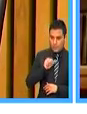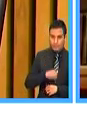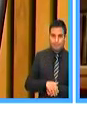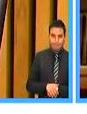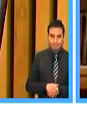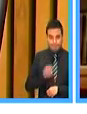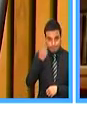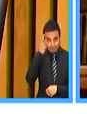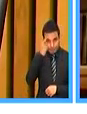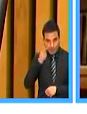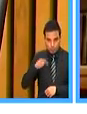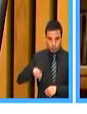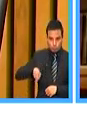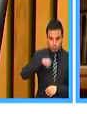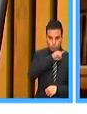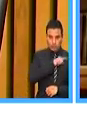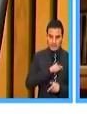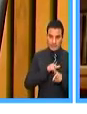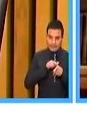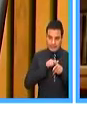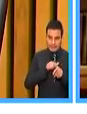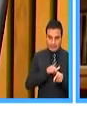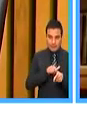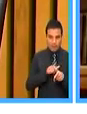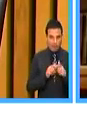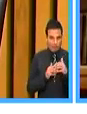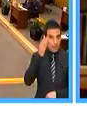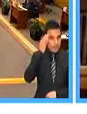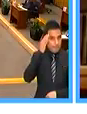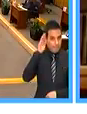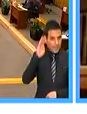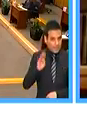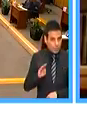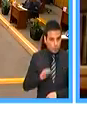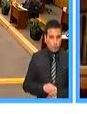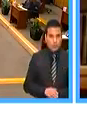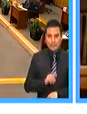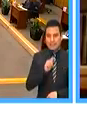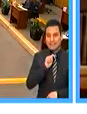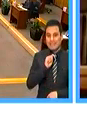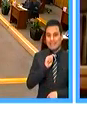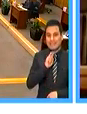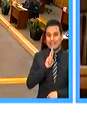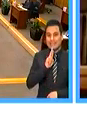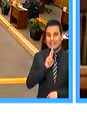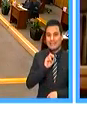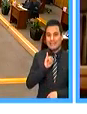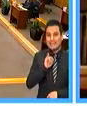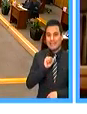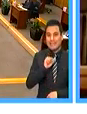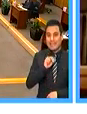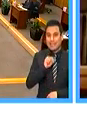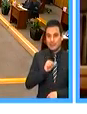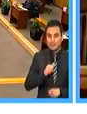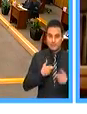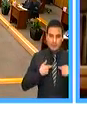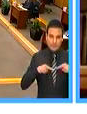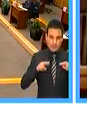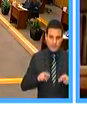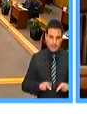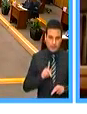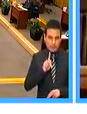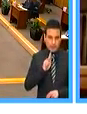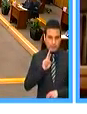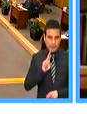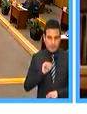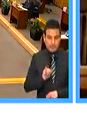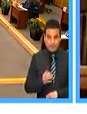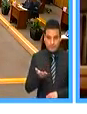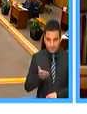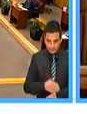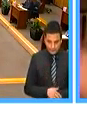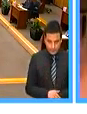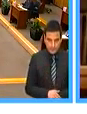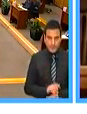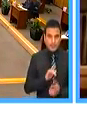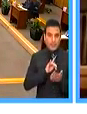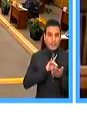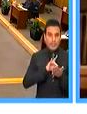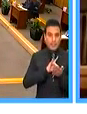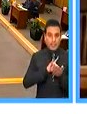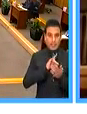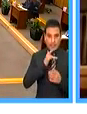de mañana vamos a presentar los dictámenes de los más de 25